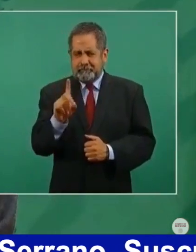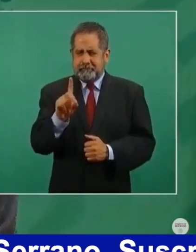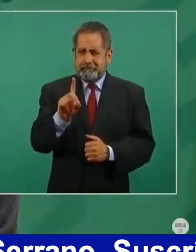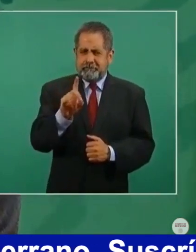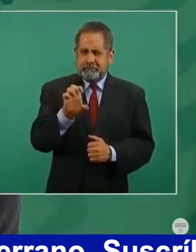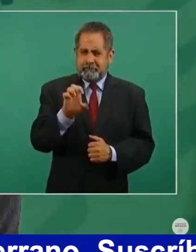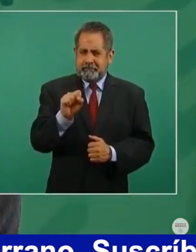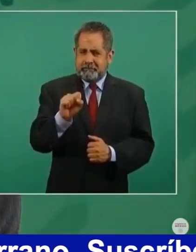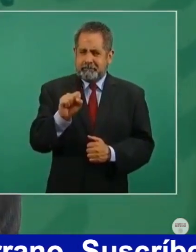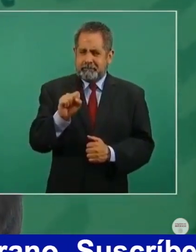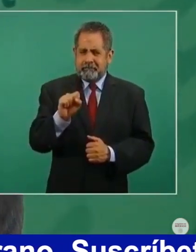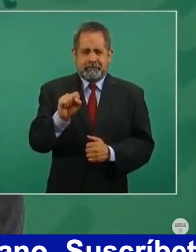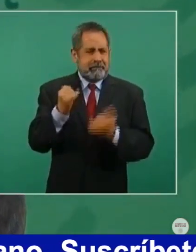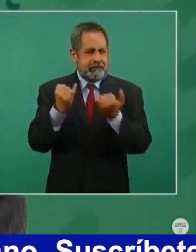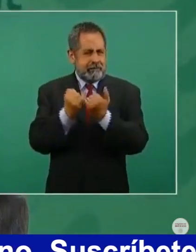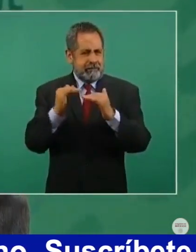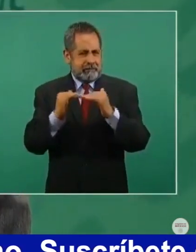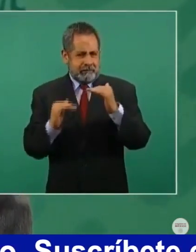desigualdad monstruosa.